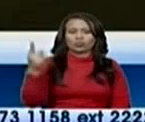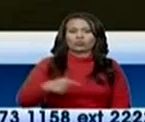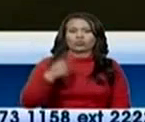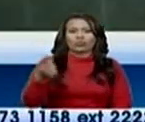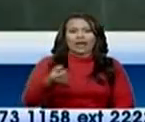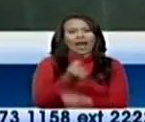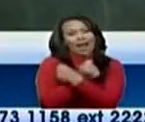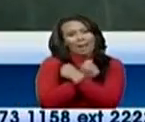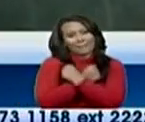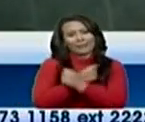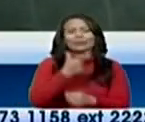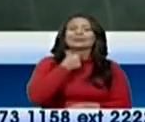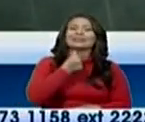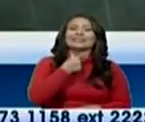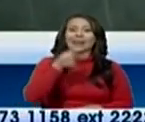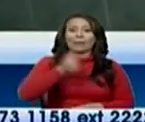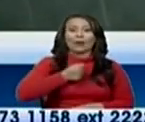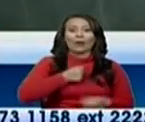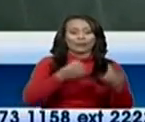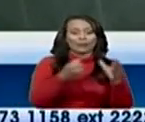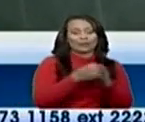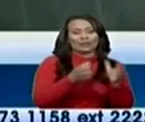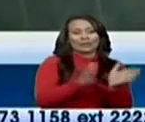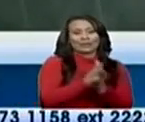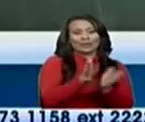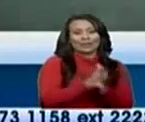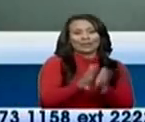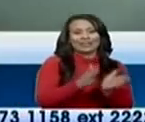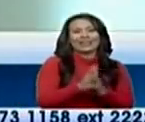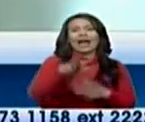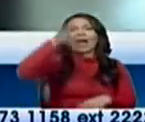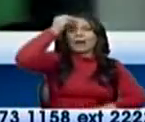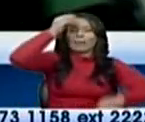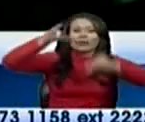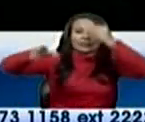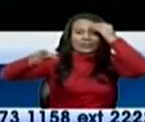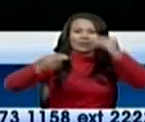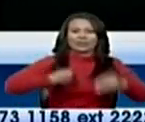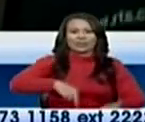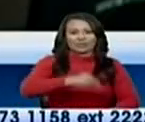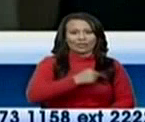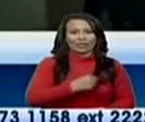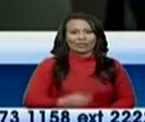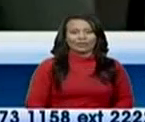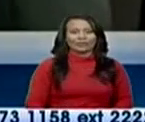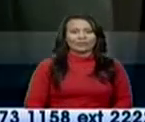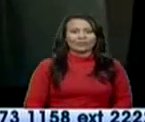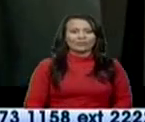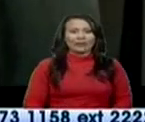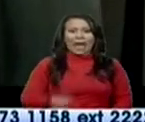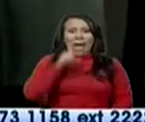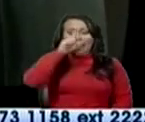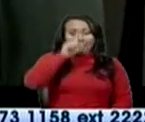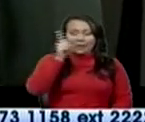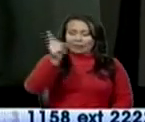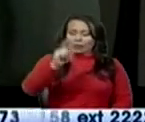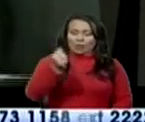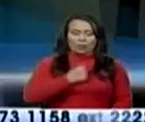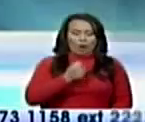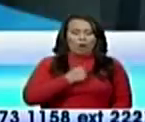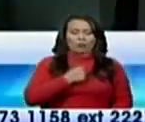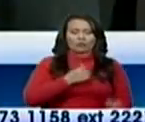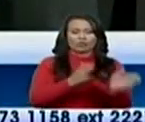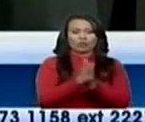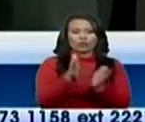amor, pues son los propios socios quienes aprendieron cómo hacerlo. Que estamos organizando realizadas con un grupo de 20 personas, pero